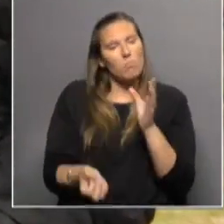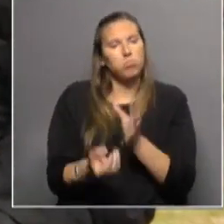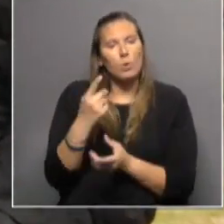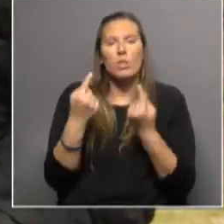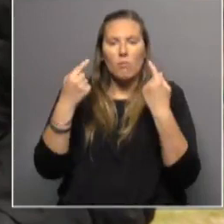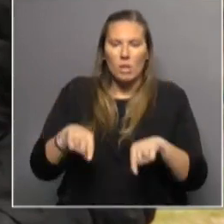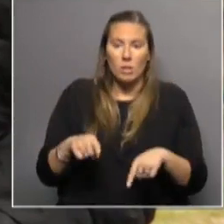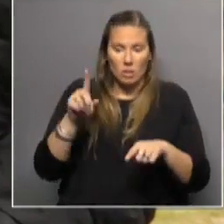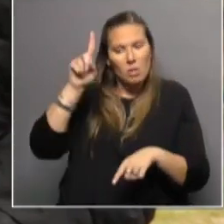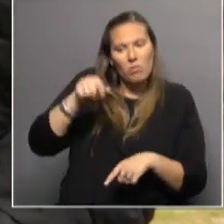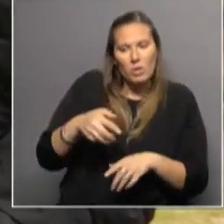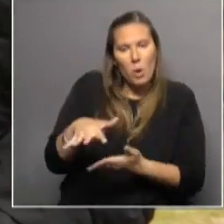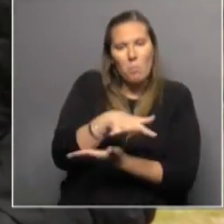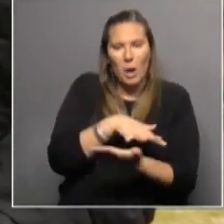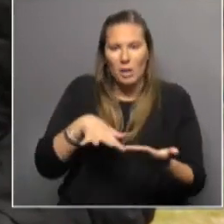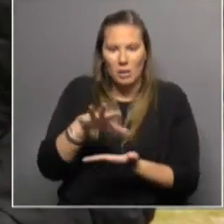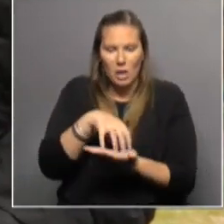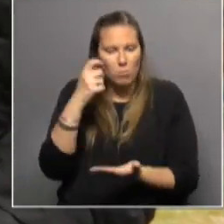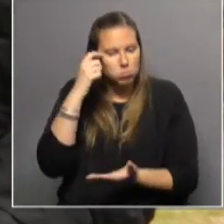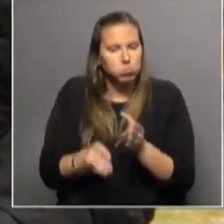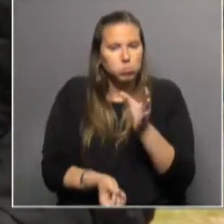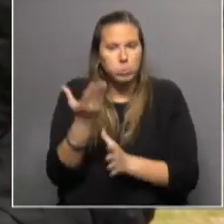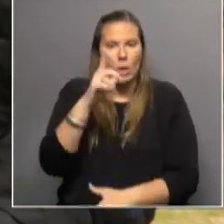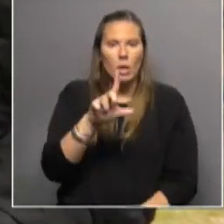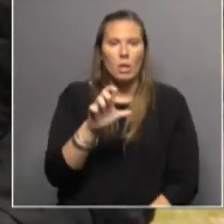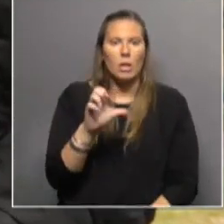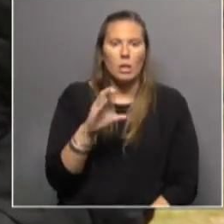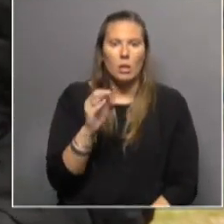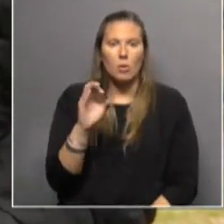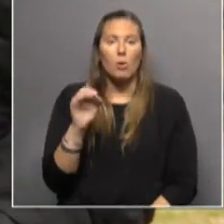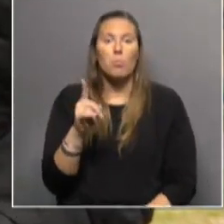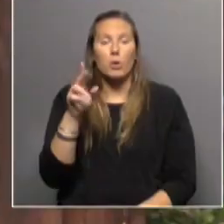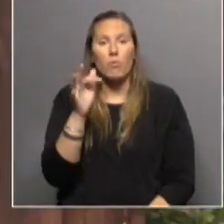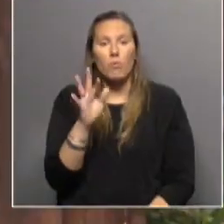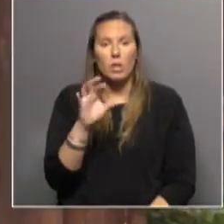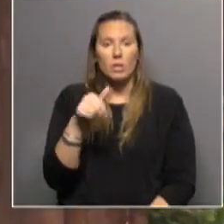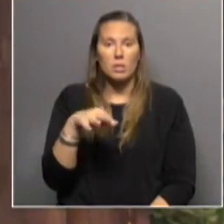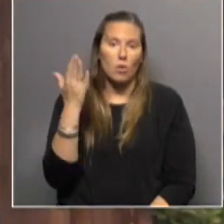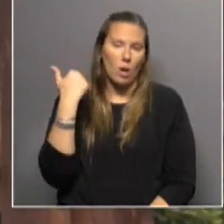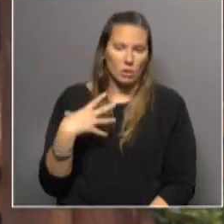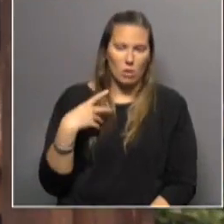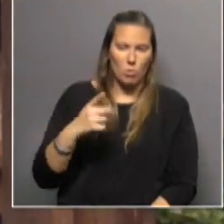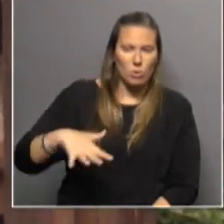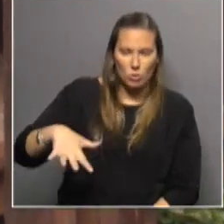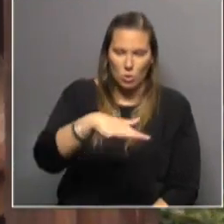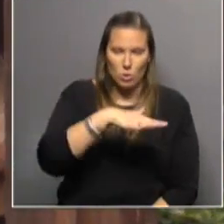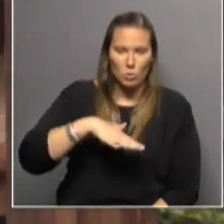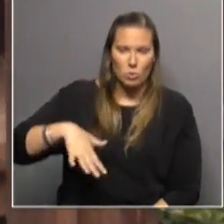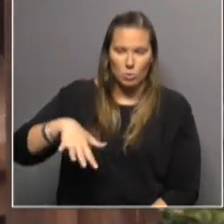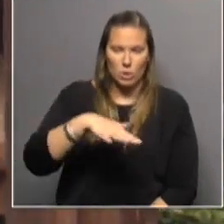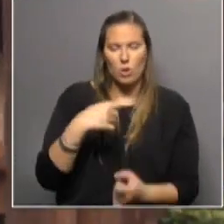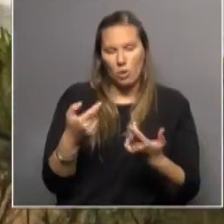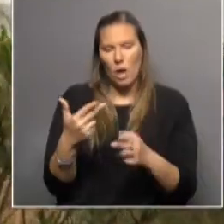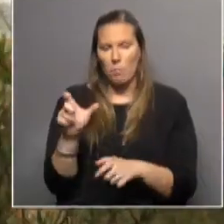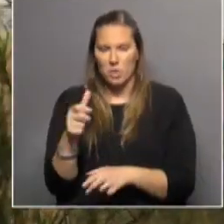Y así se creó el Parque Lecoq, que Lecoq por Francisco Lecoq, que era el antiguo dueño de este predio acá que estamos.